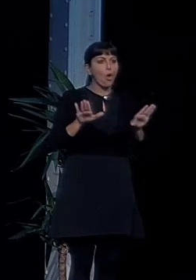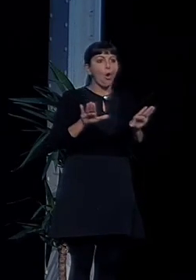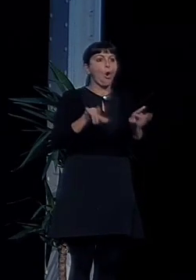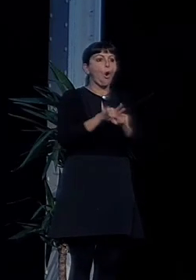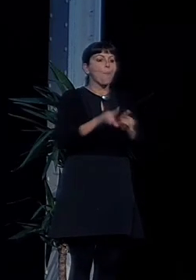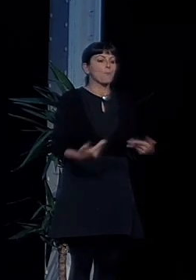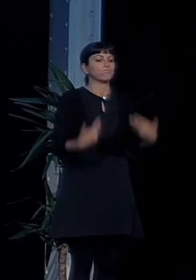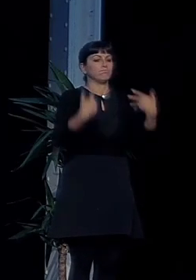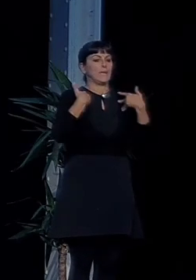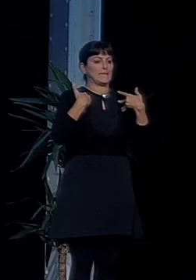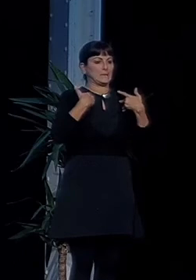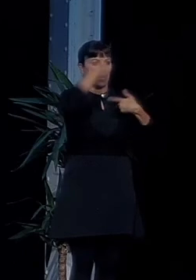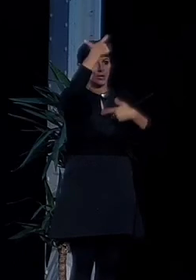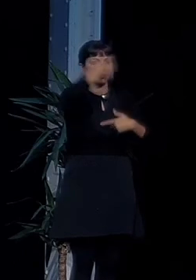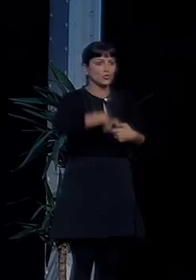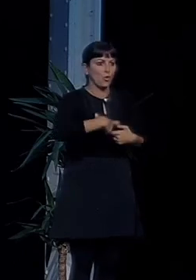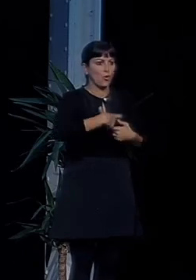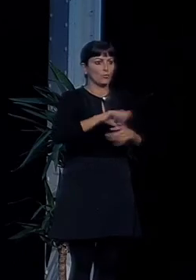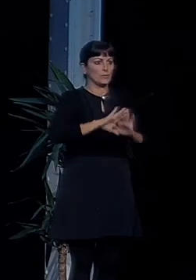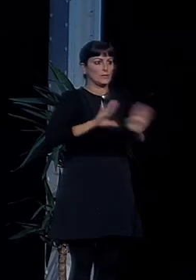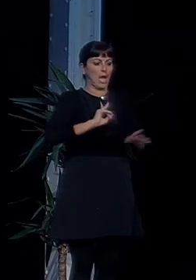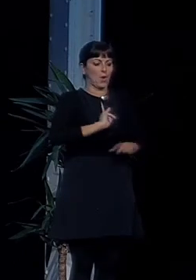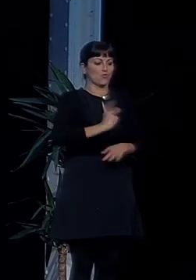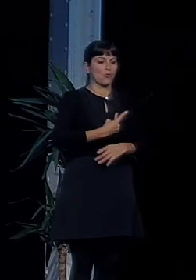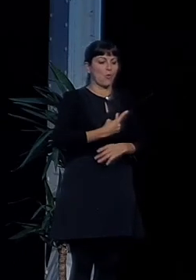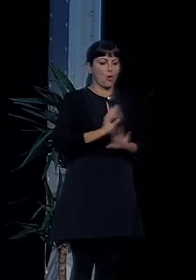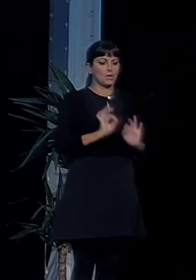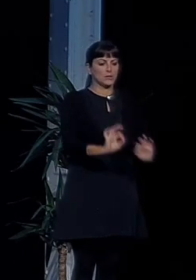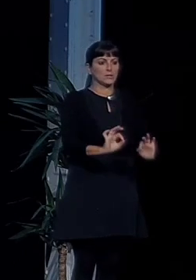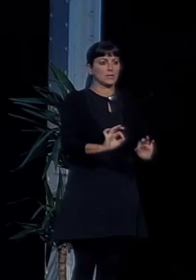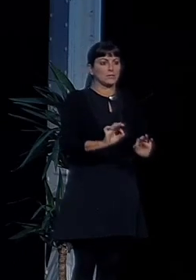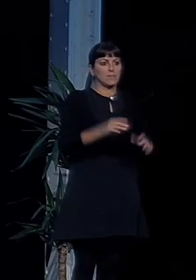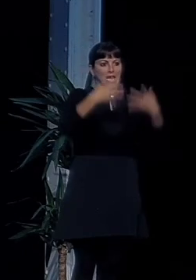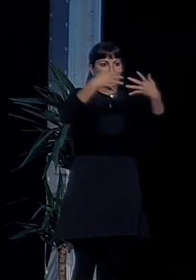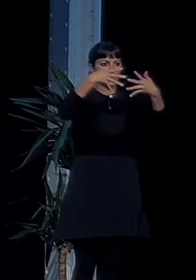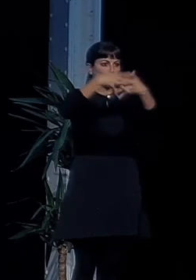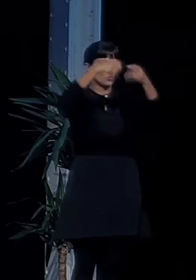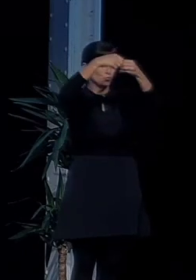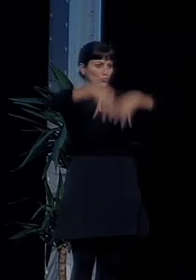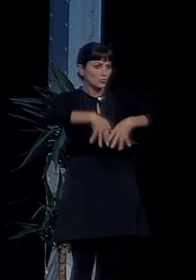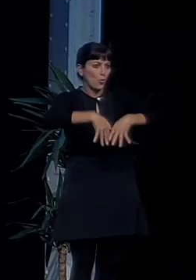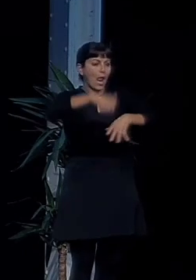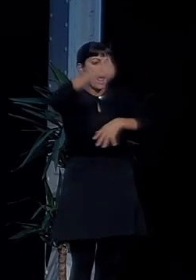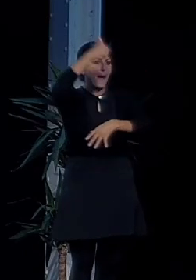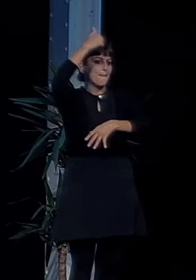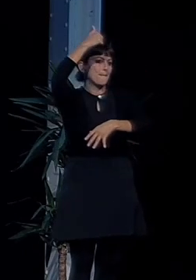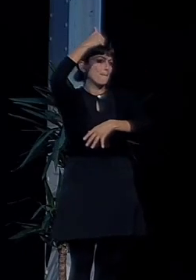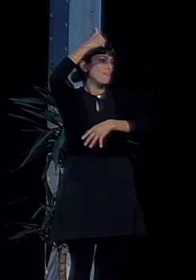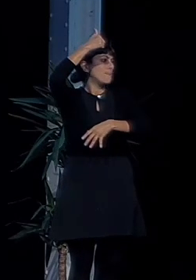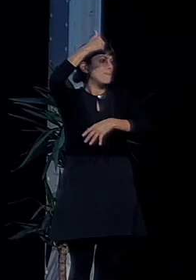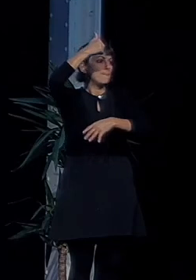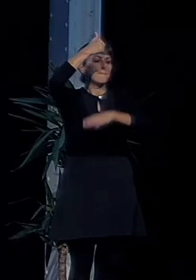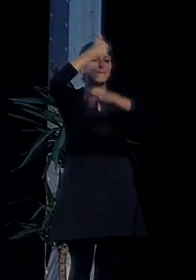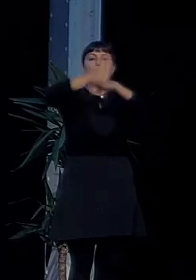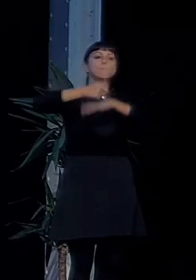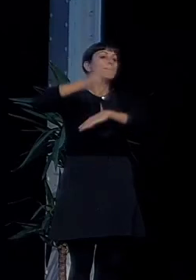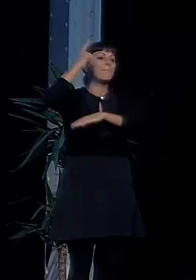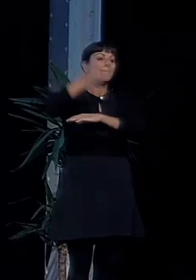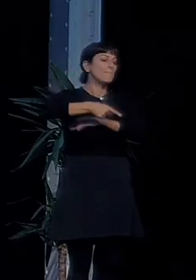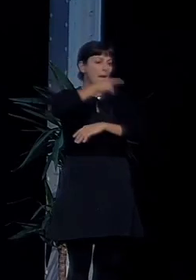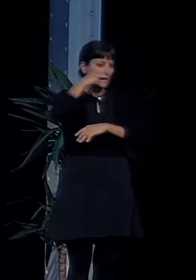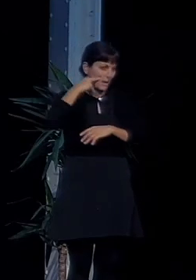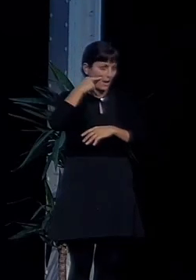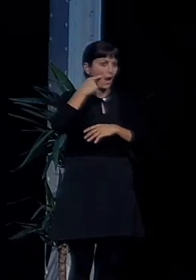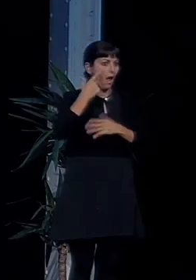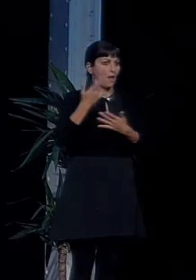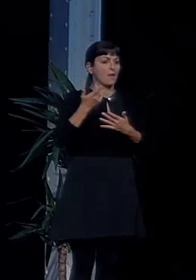víctima. Yo entiendo que las mujeres, por la estructura patriarcal y demás, hemos sido y somos víctimas en ocasiones, ¿vale? Pero no quedarnos con